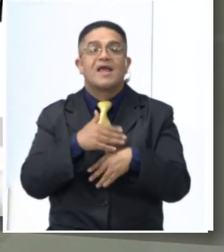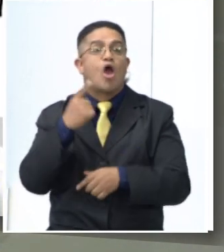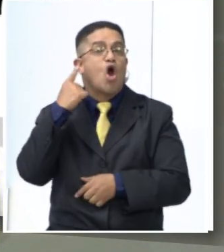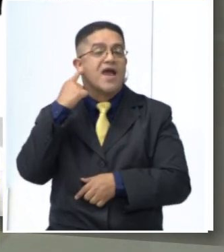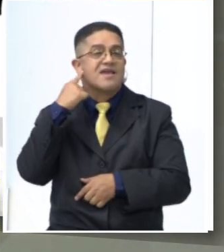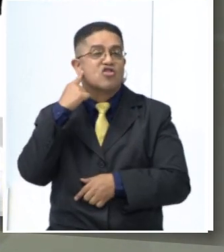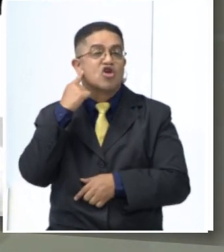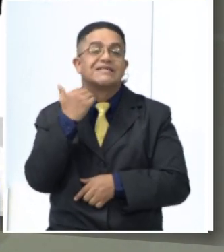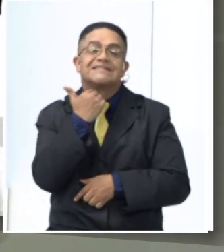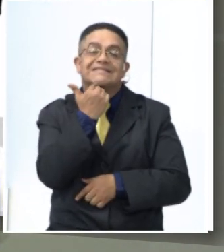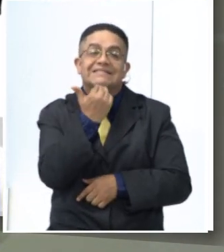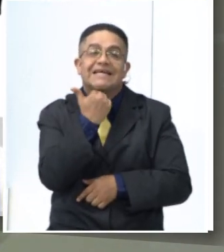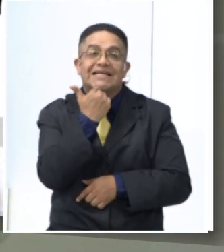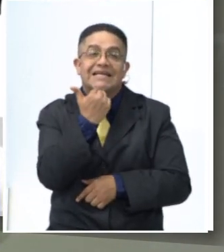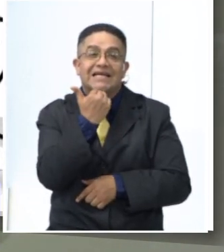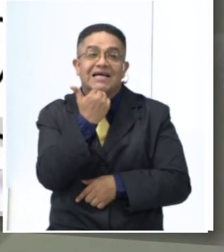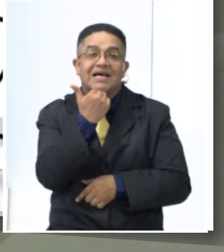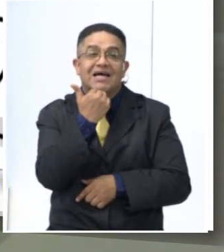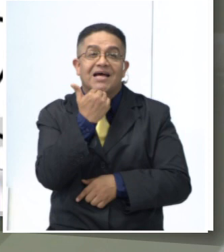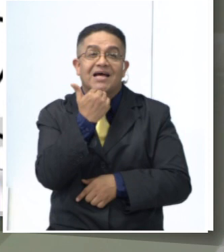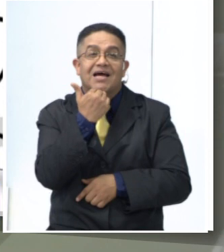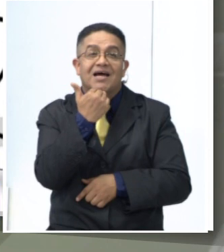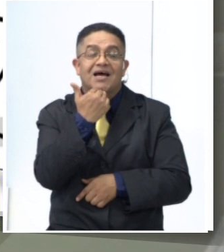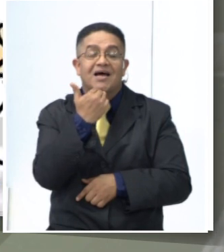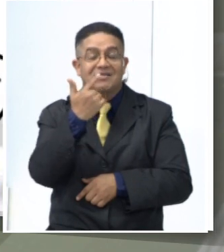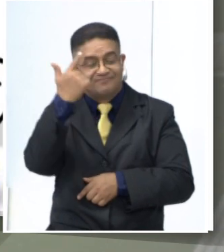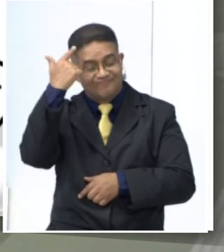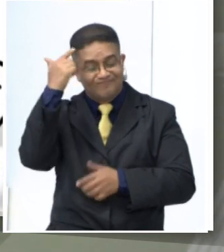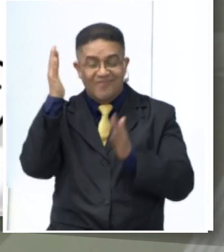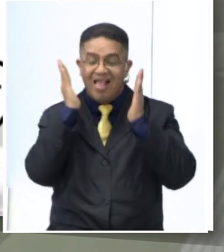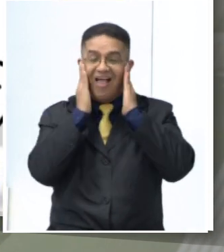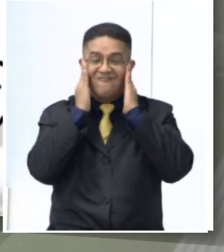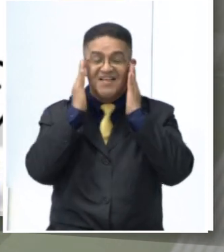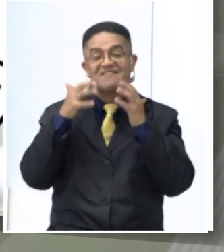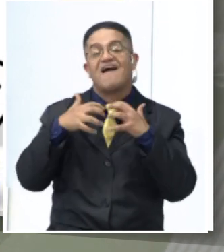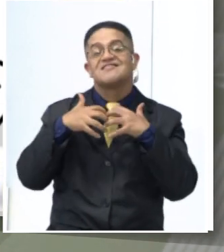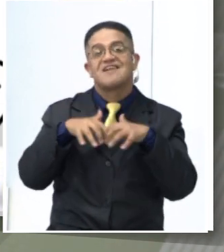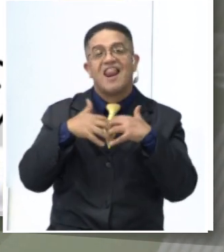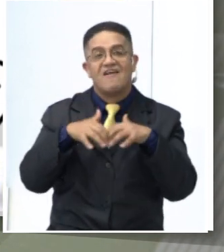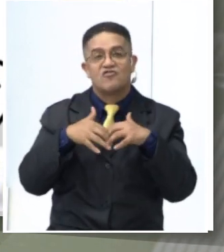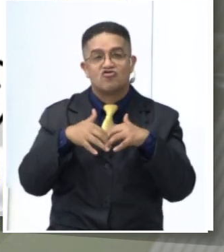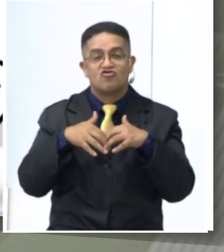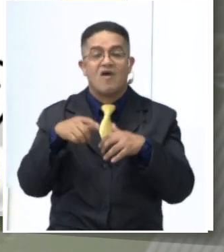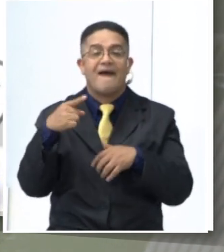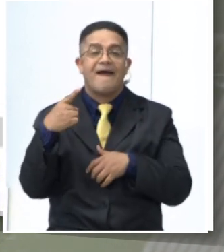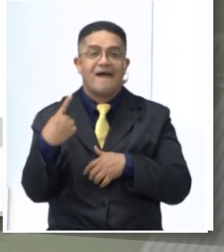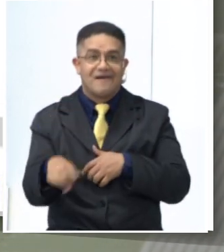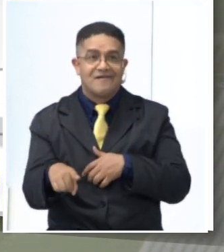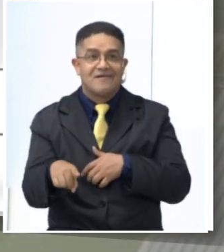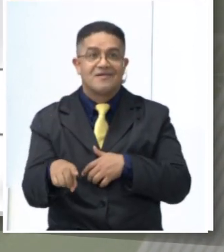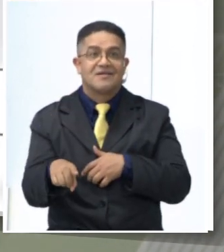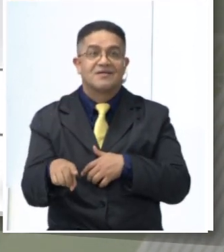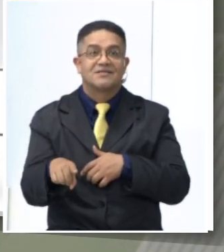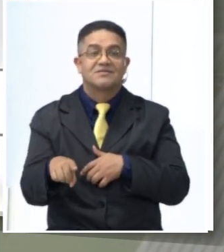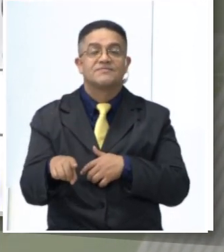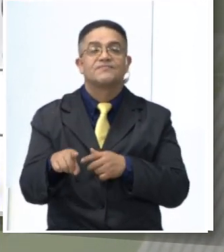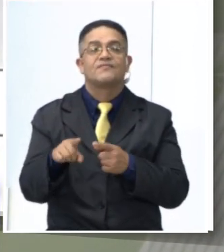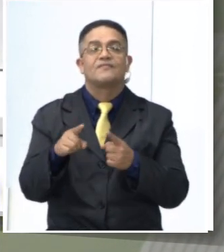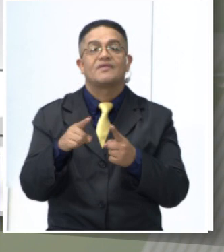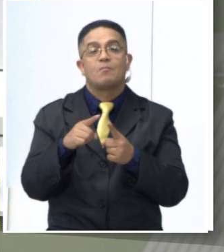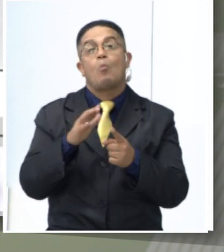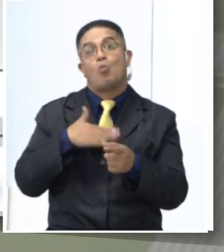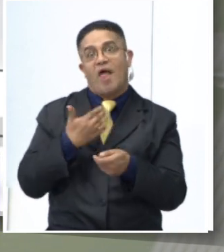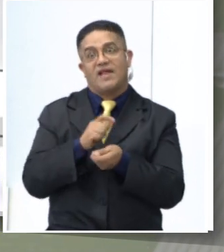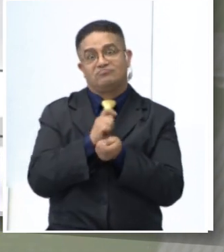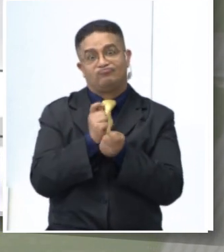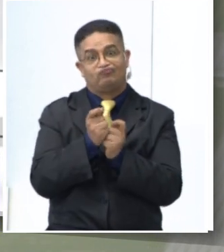o está muy vecino con, a nivel de lo que es en la parte superior, el cerebro. Entonces, hay algunos tipos de otitis que se pudiesen incluso complicar